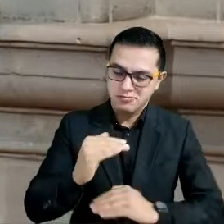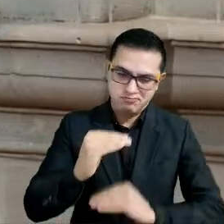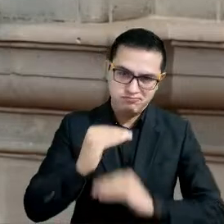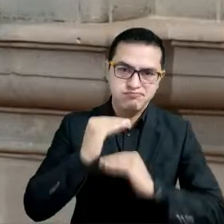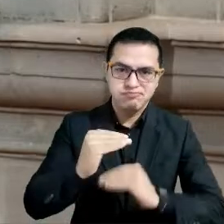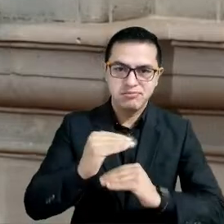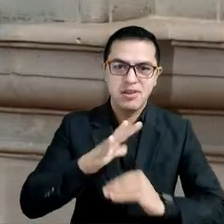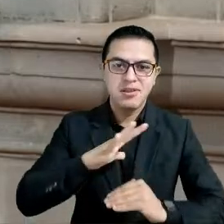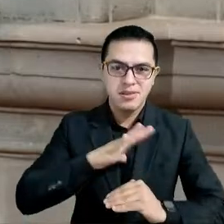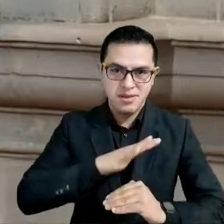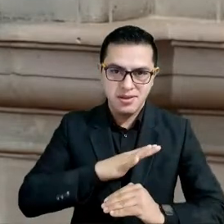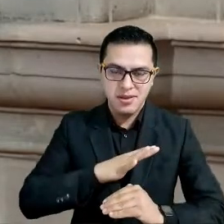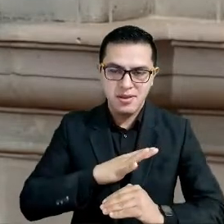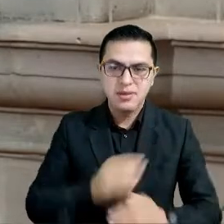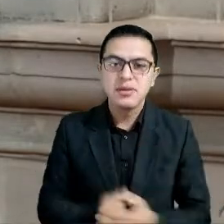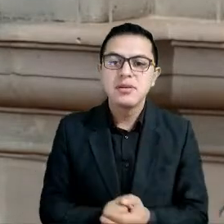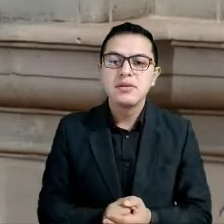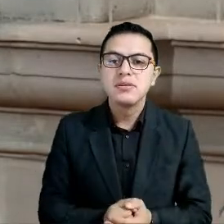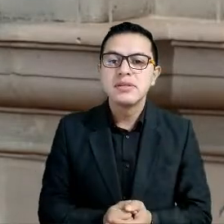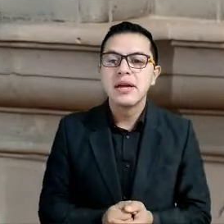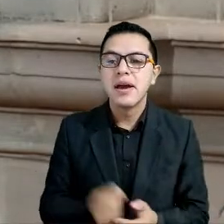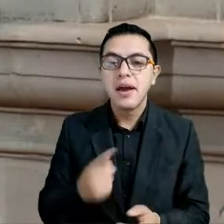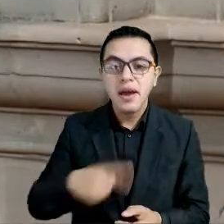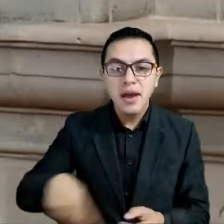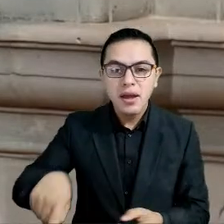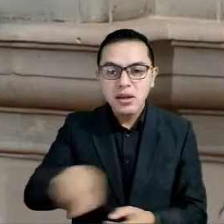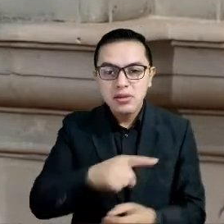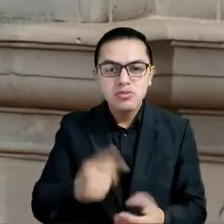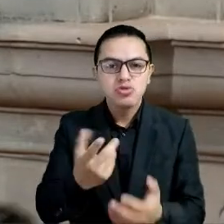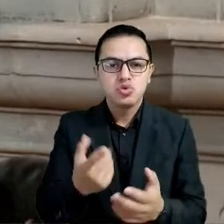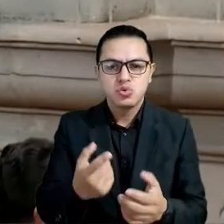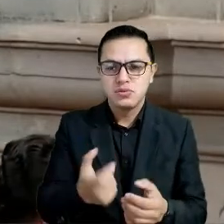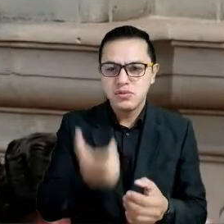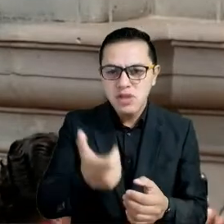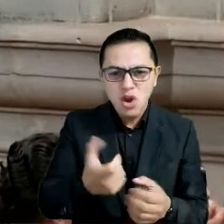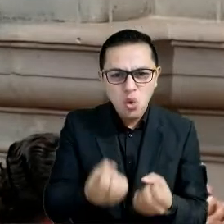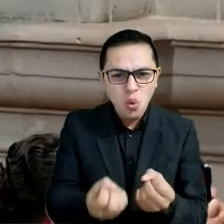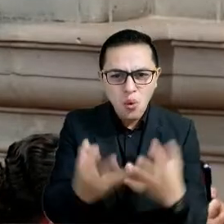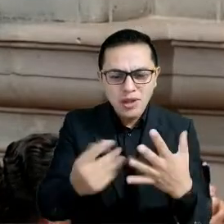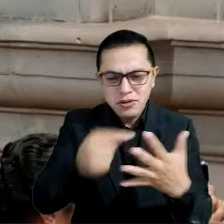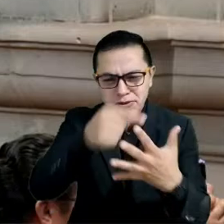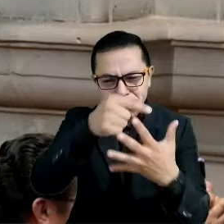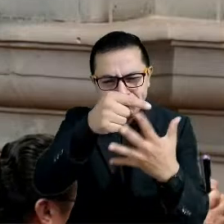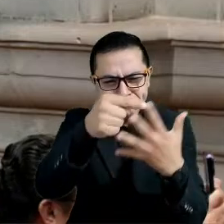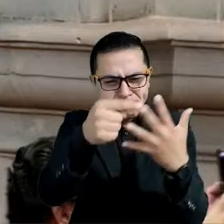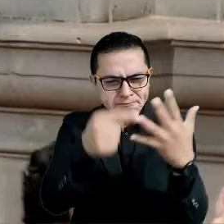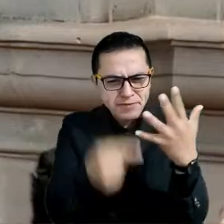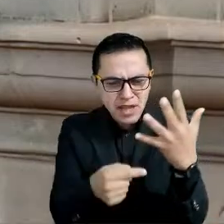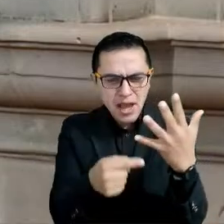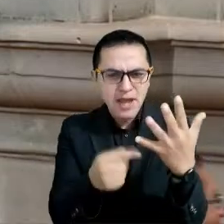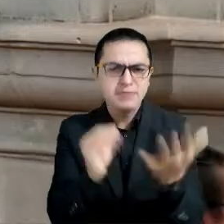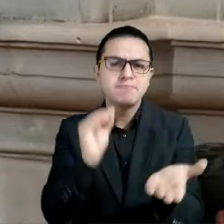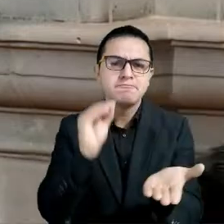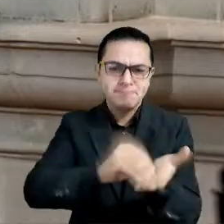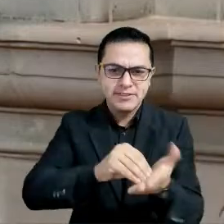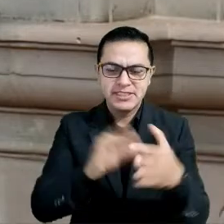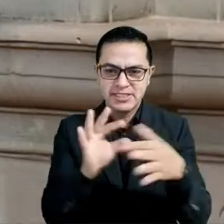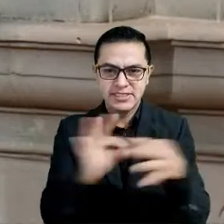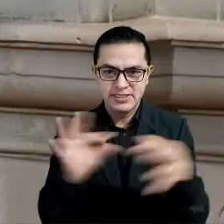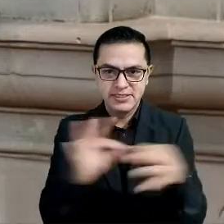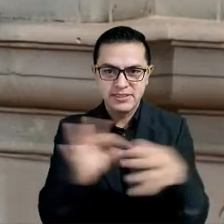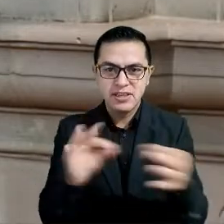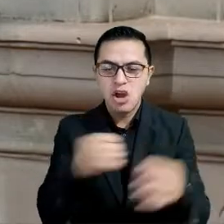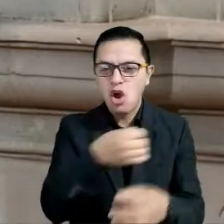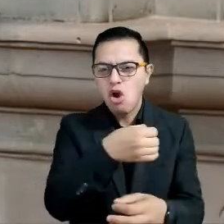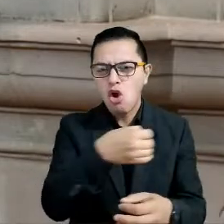ingresos por sus fuentes y montos estimados, en el orden que tiene el